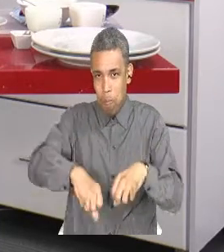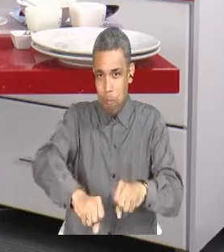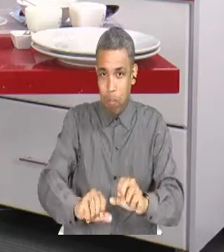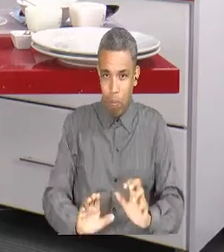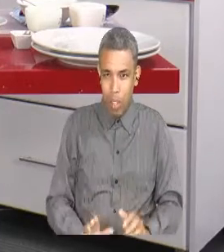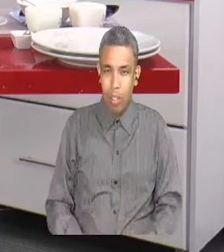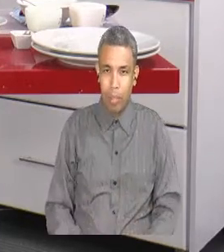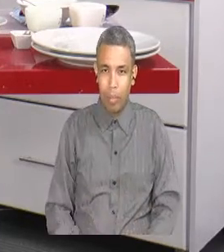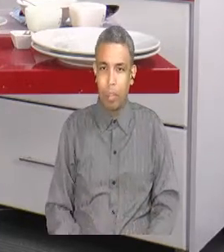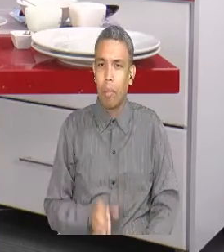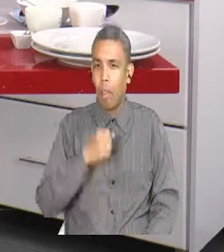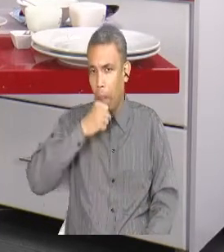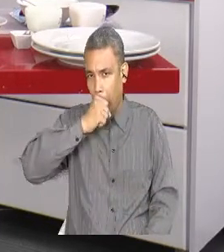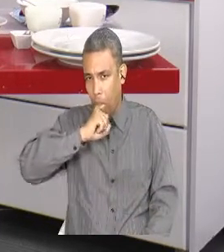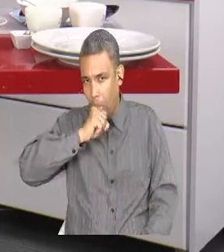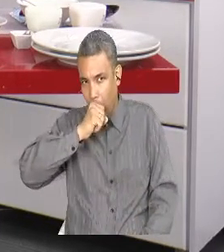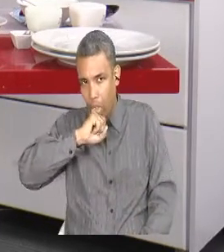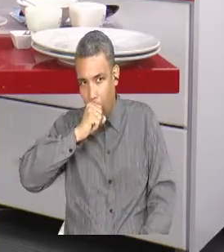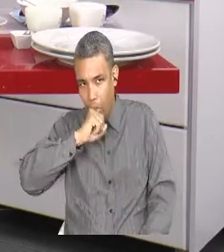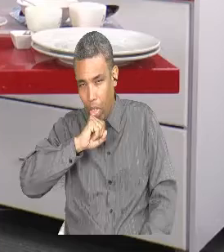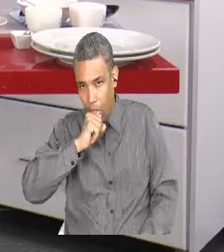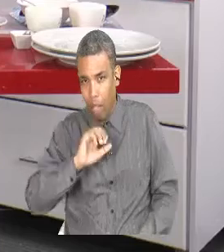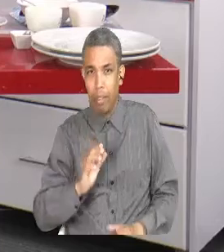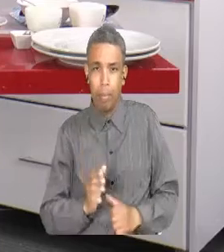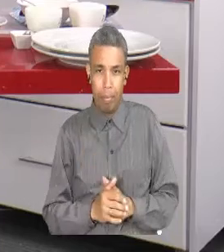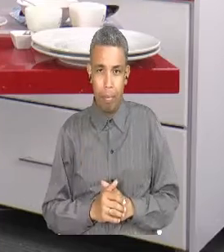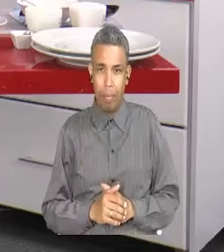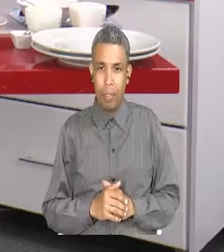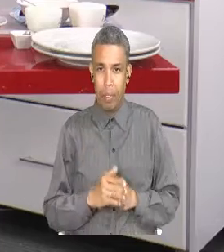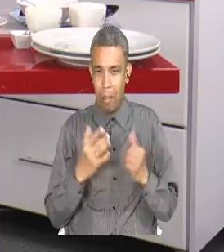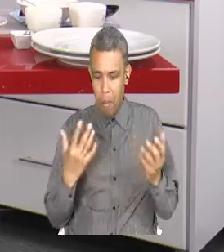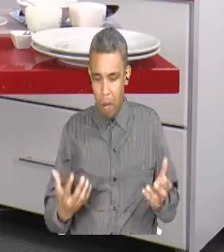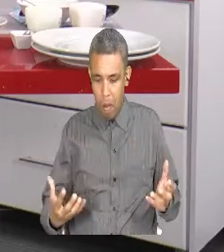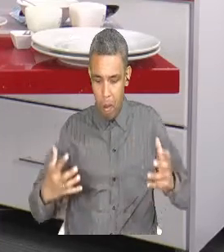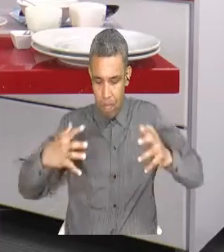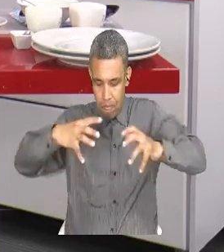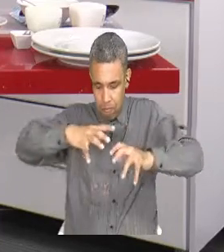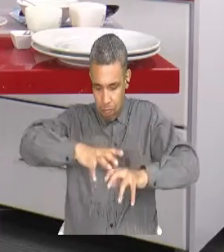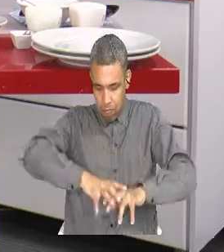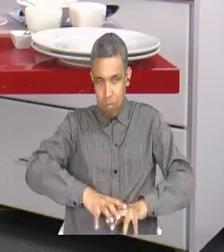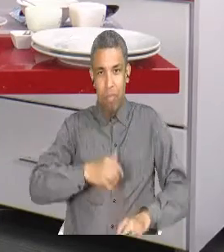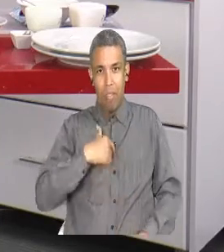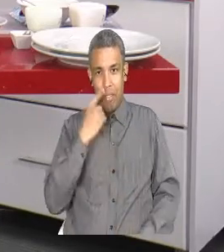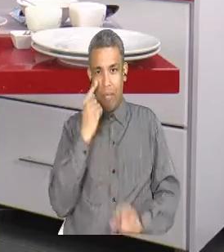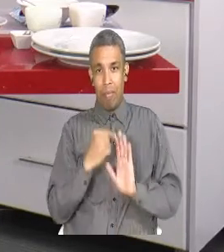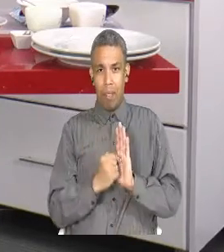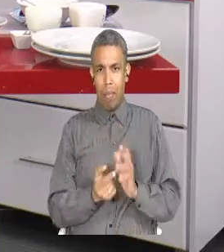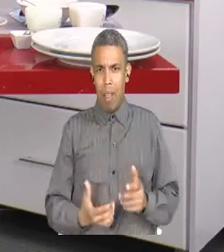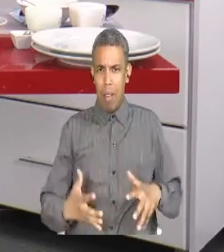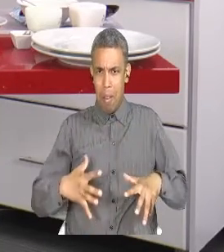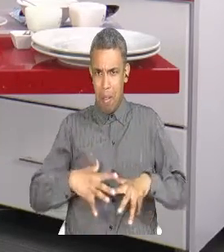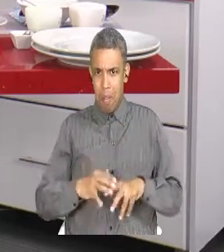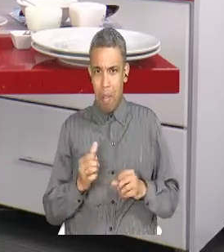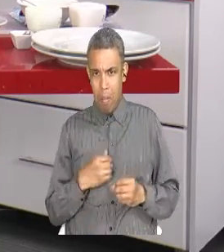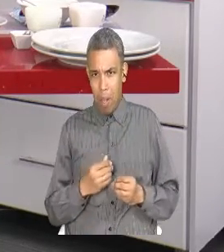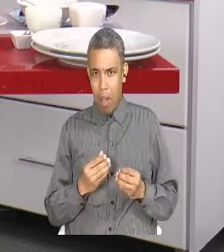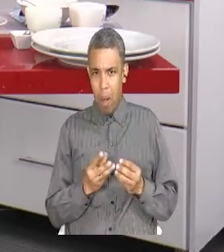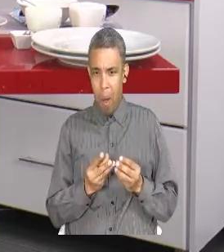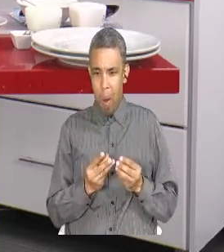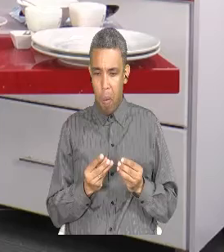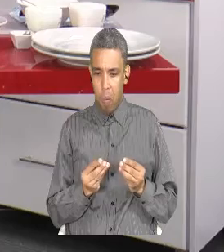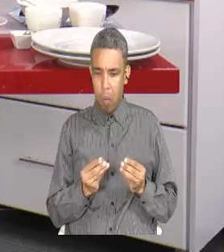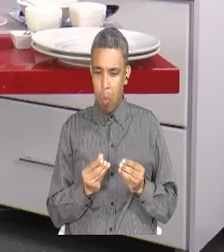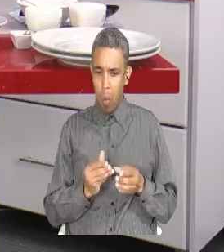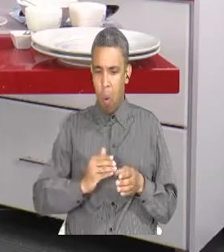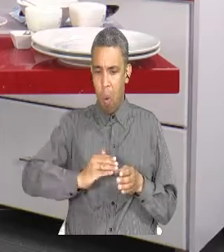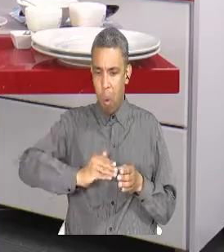del helado. Ahora sí. Y ahora sí, vean. Va a quedar más consistente todavía. Y la temperatura